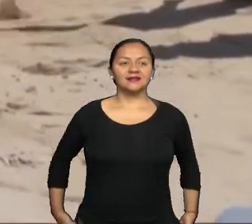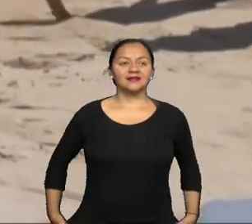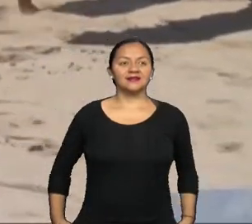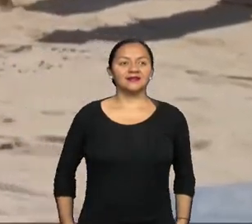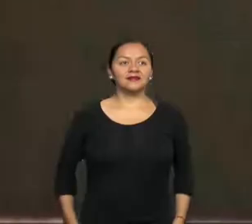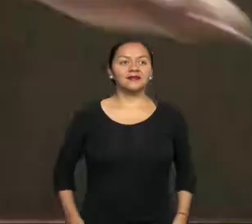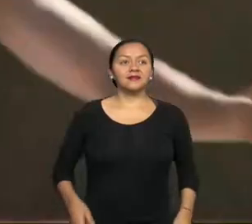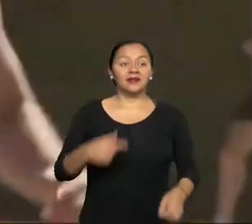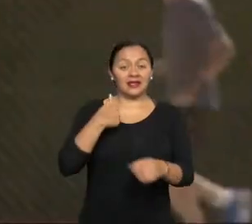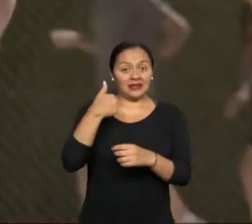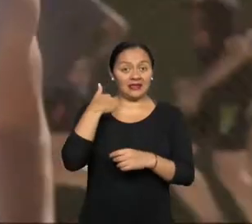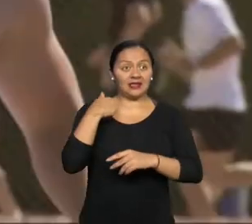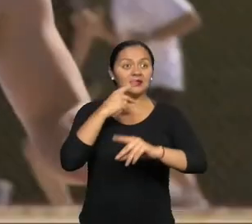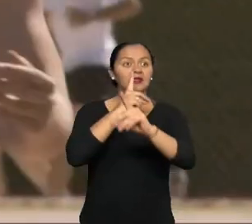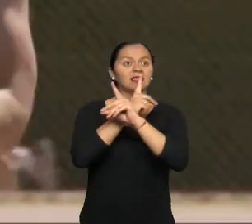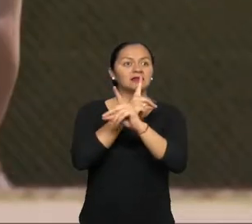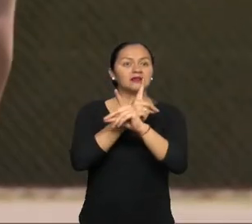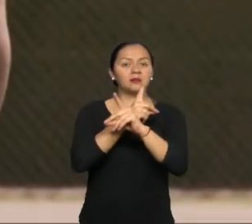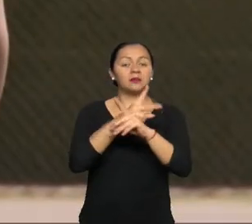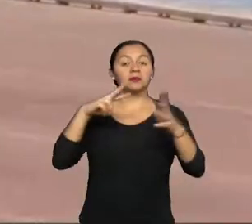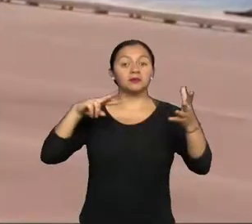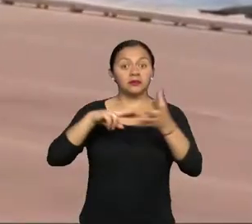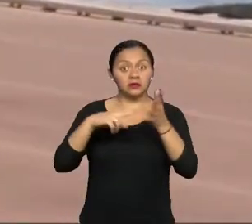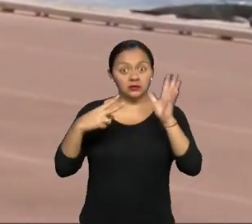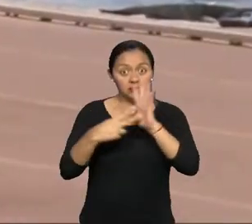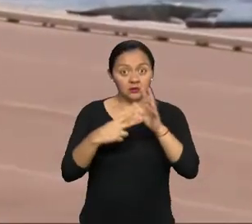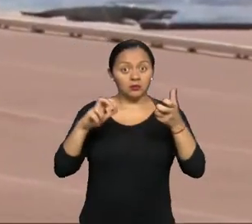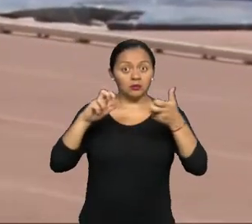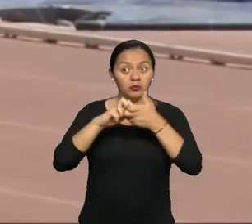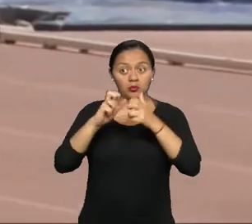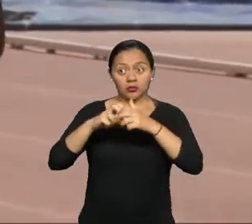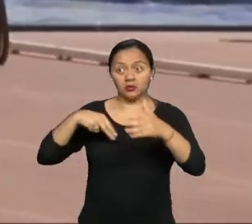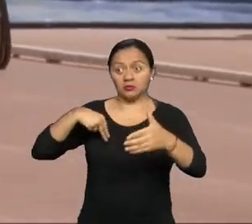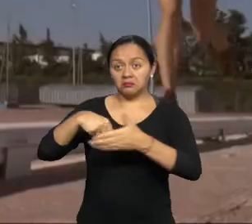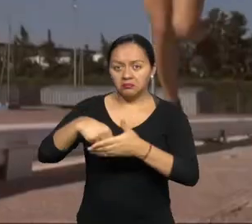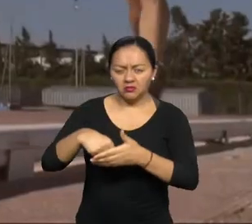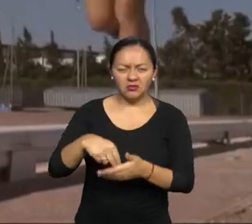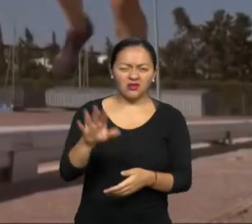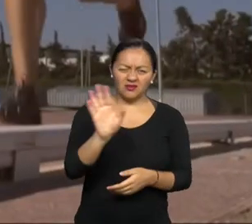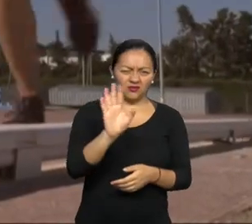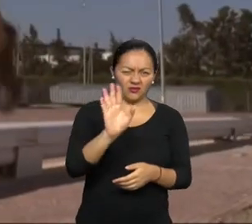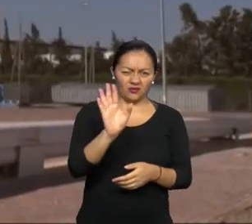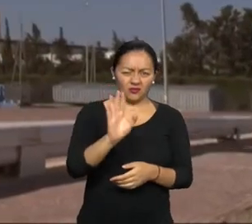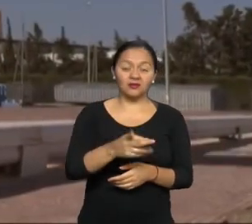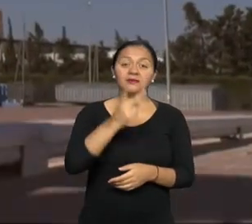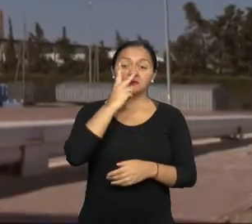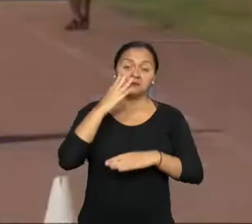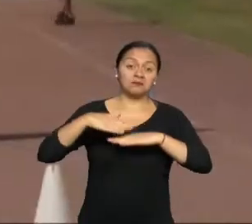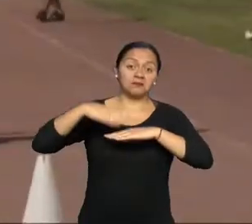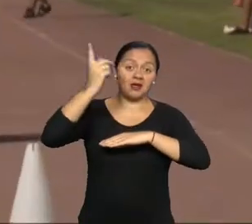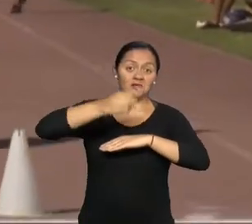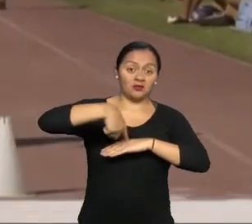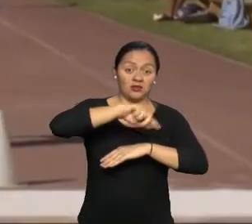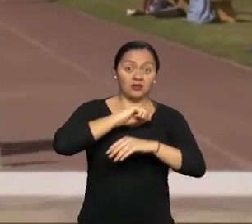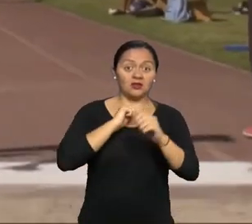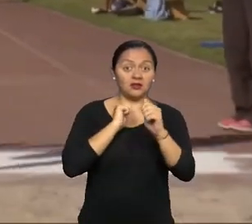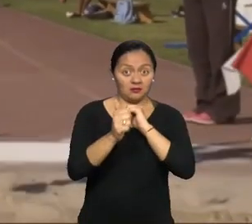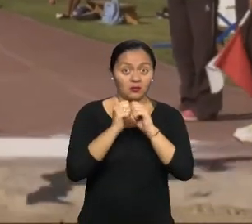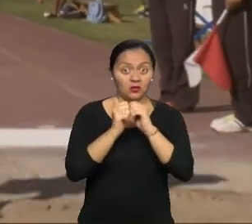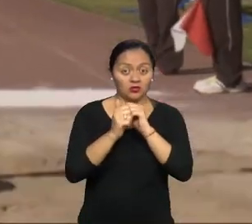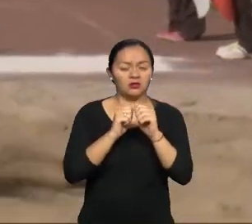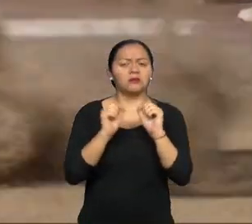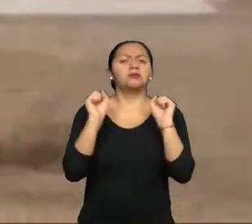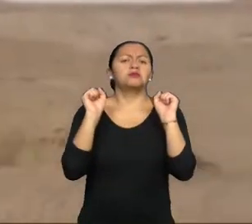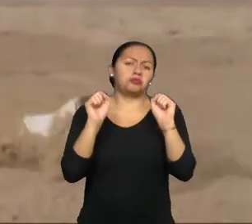Poseer una discapacidad no es un limitante para realizar actividad física. La gran mayoría de los deportes convencionales pueden